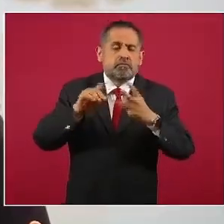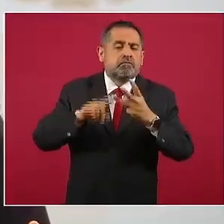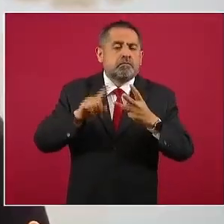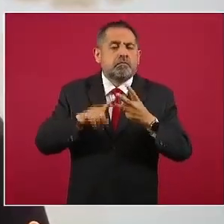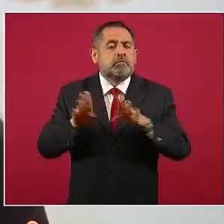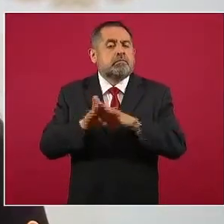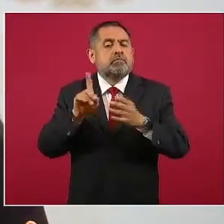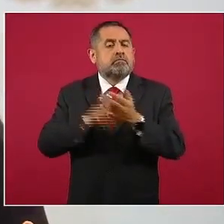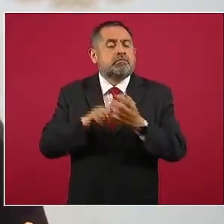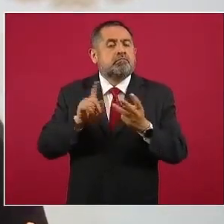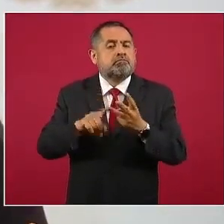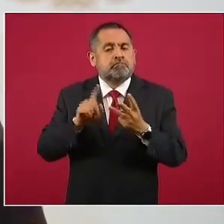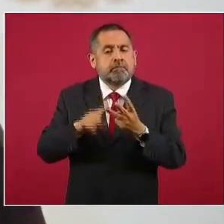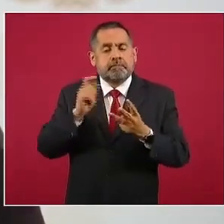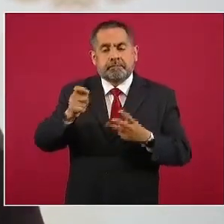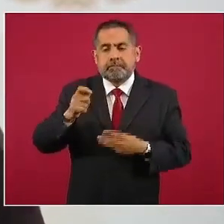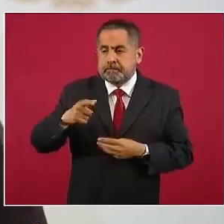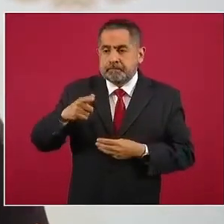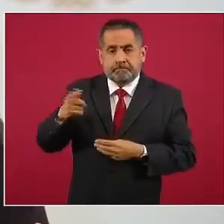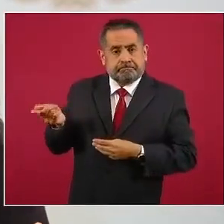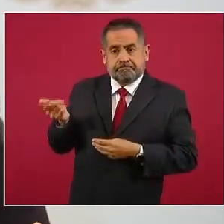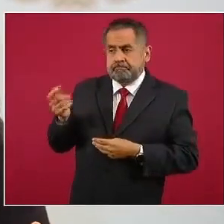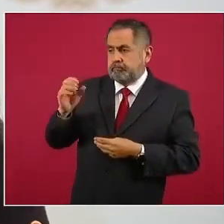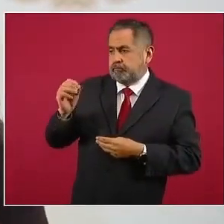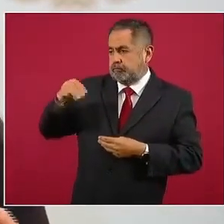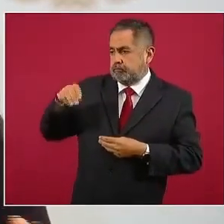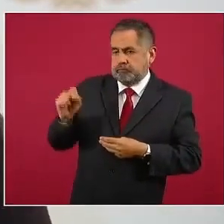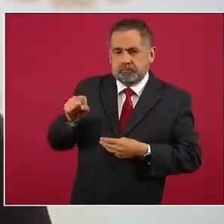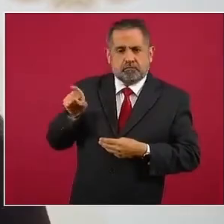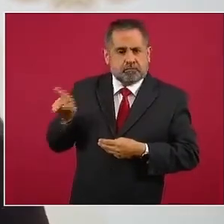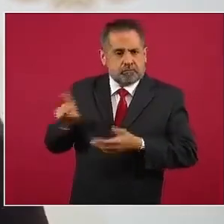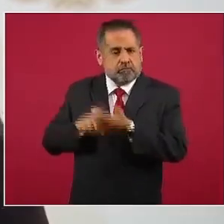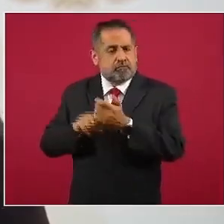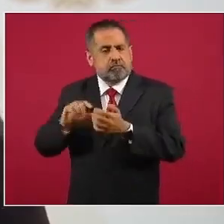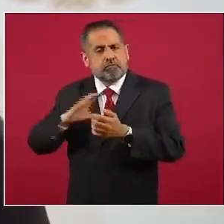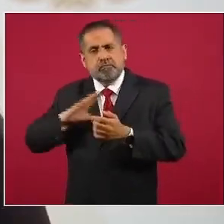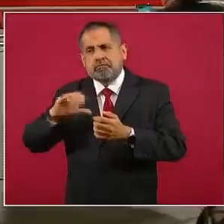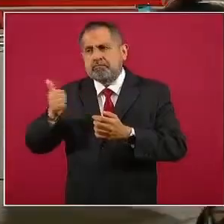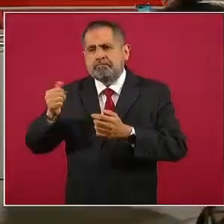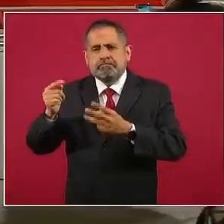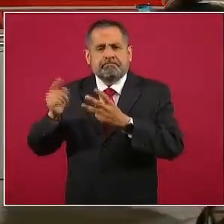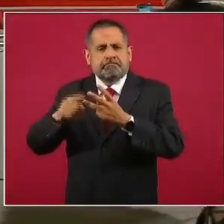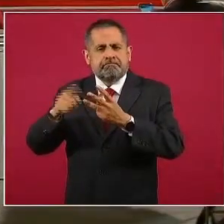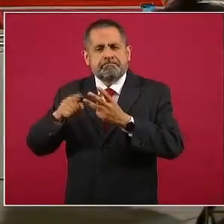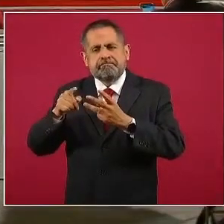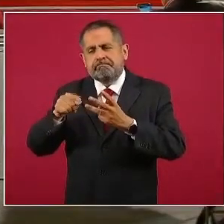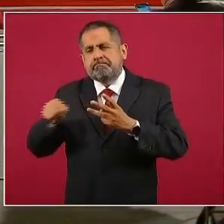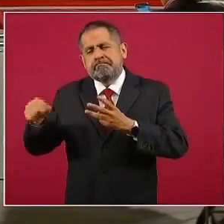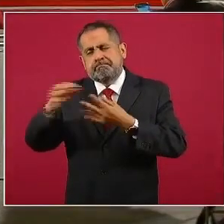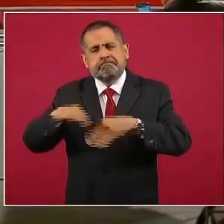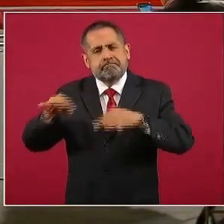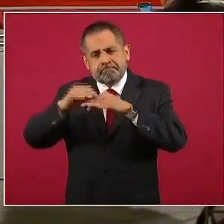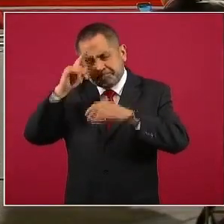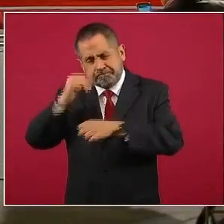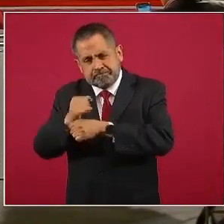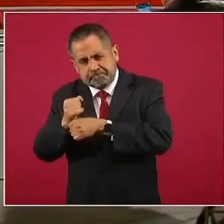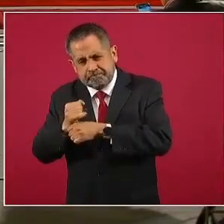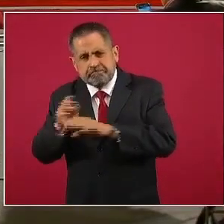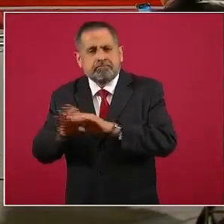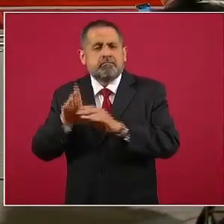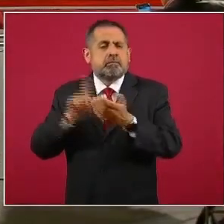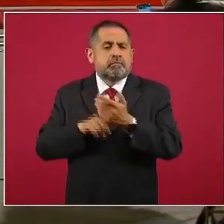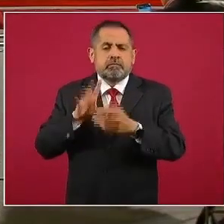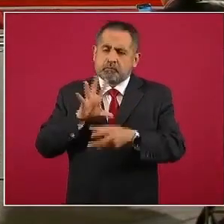es otro elemento que, de acuerdo a la Organización Mundial de la Salud y a otros puntos importantes de investigación,